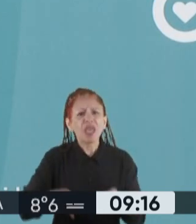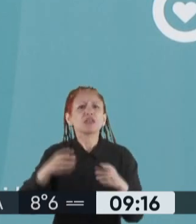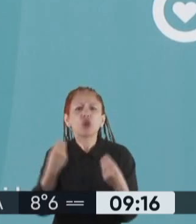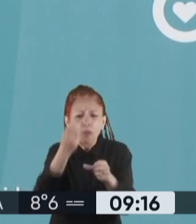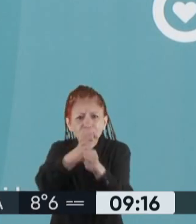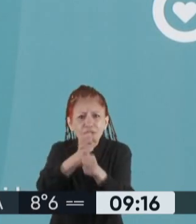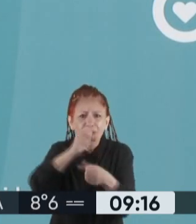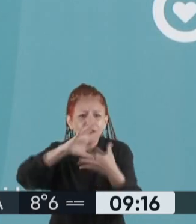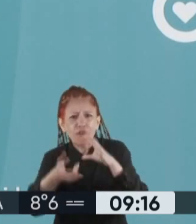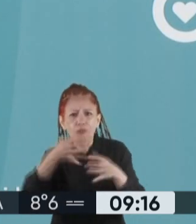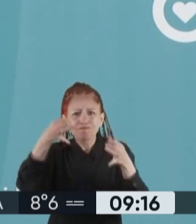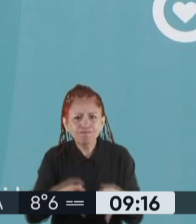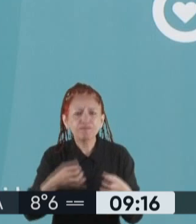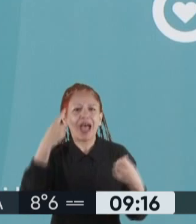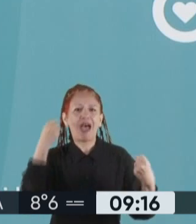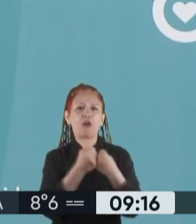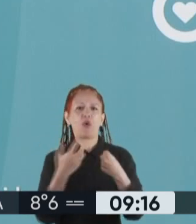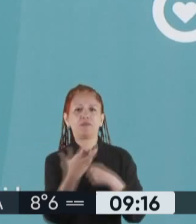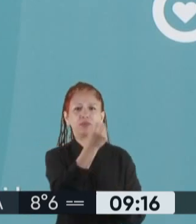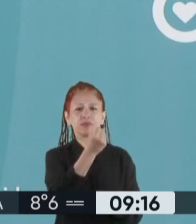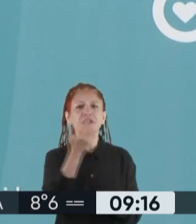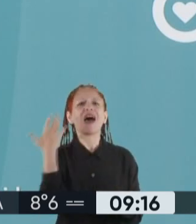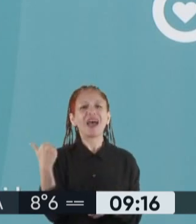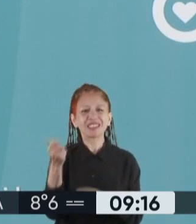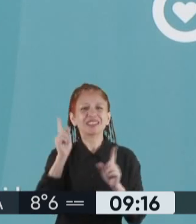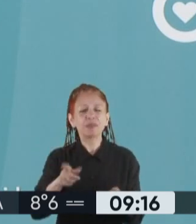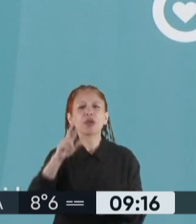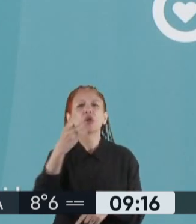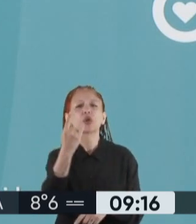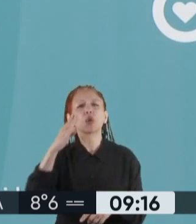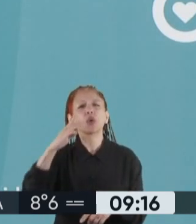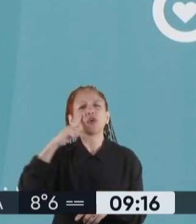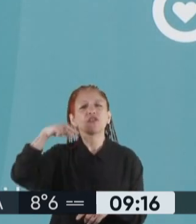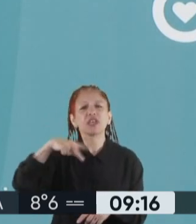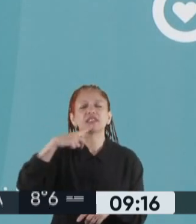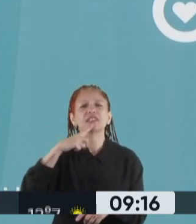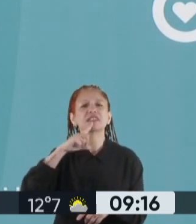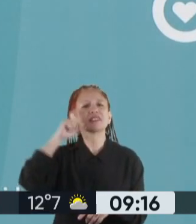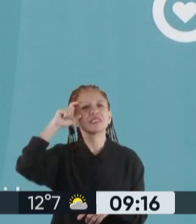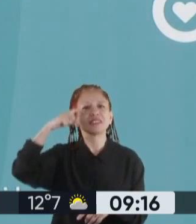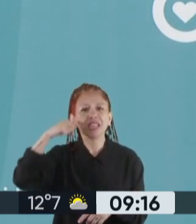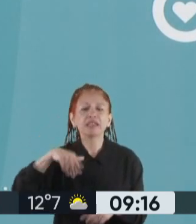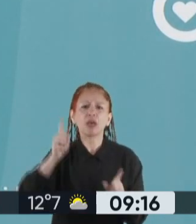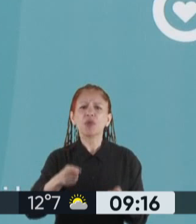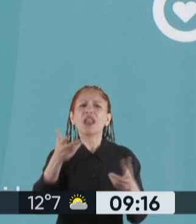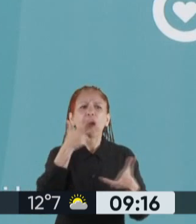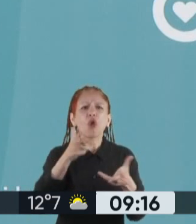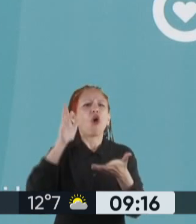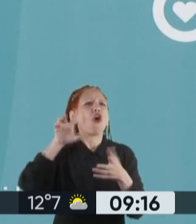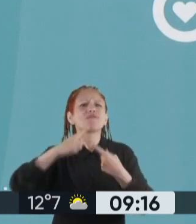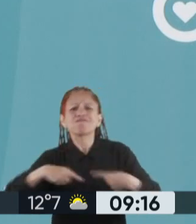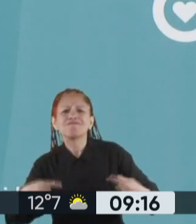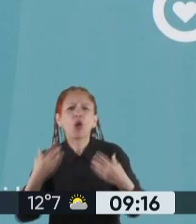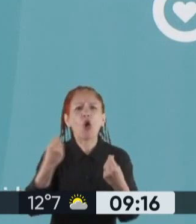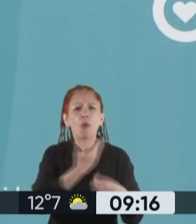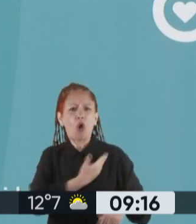puedan llegar a acuerdos. Después el ministro Rubinstein estaba hablando ya no de la discusión paritaria, sino de qué otros mecanismos puede tener el Estado para poder,